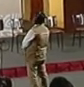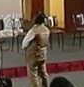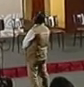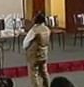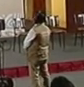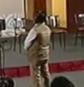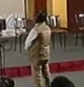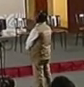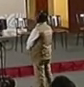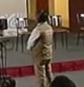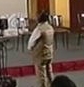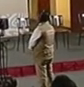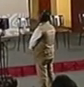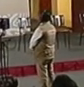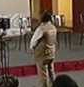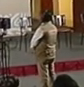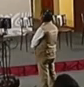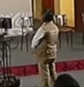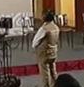Instituto Nacional